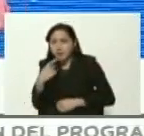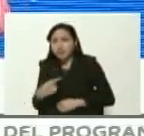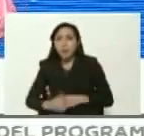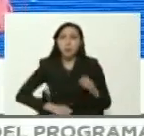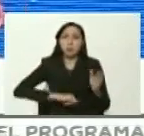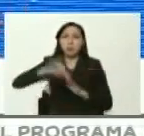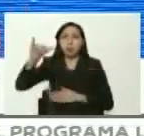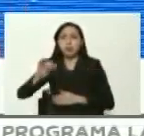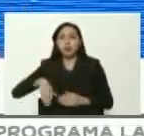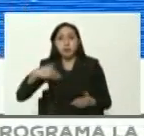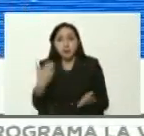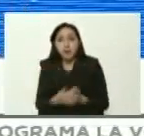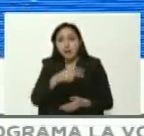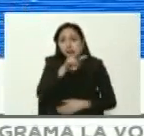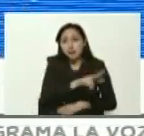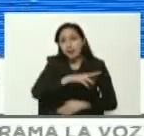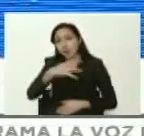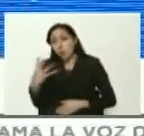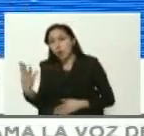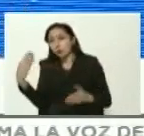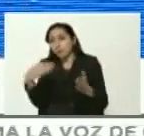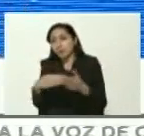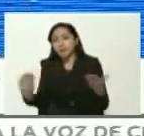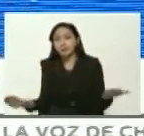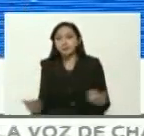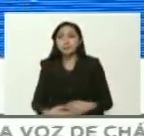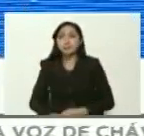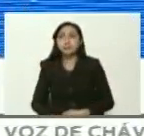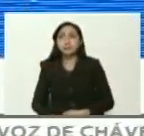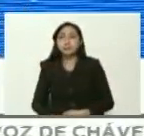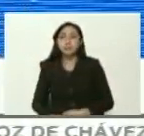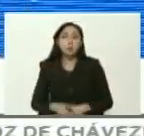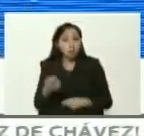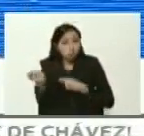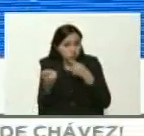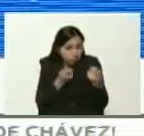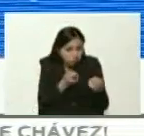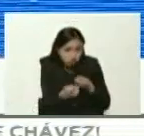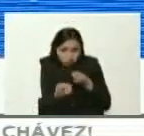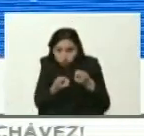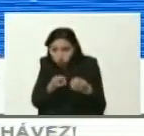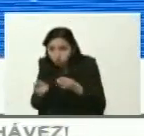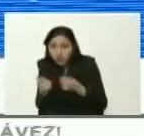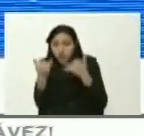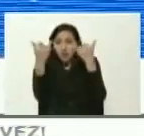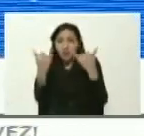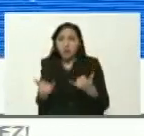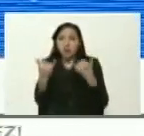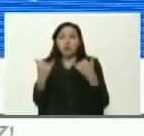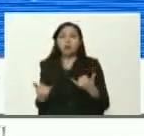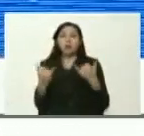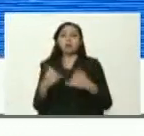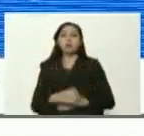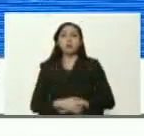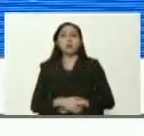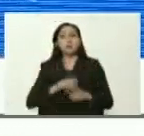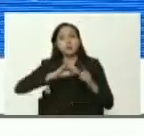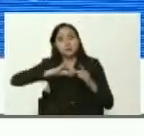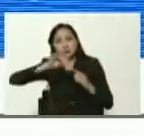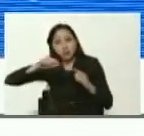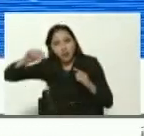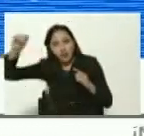dispararse a 2.500, 3.000, 4.000. Lo paramos, lo contuvimos. Ahora tenemos contenido en una meseta alta.